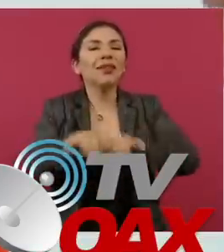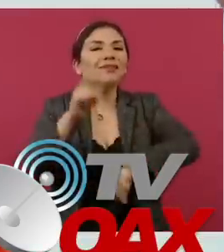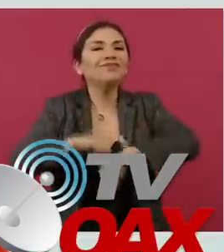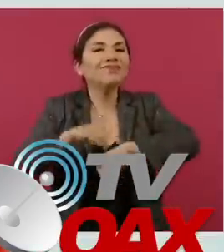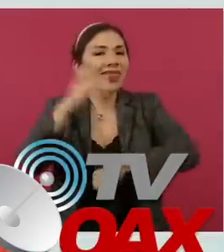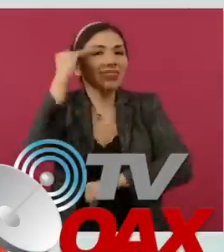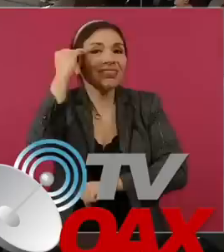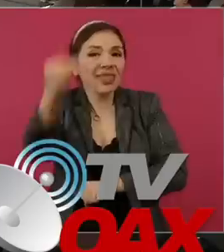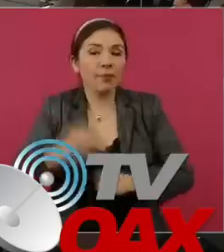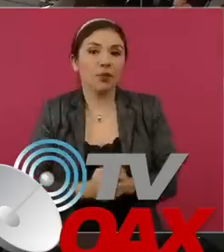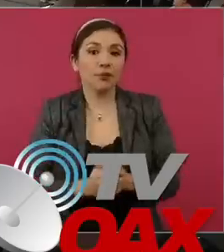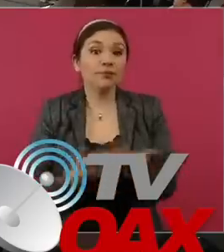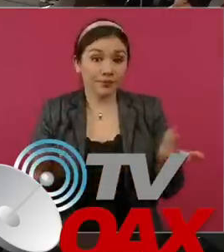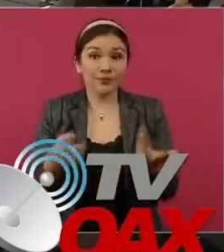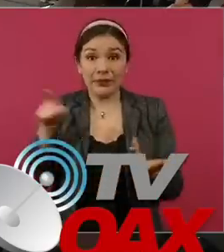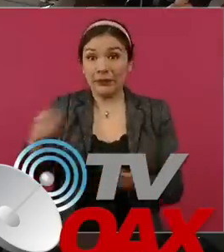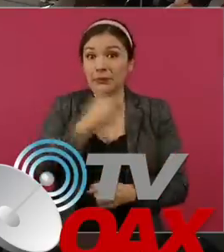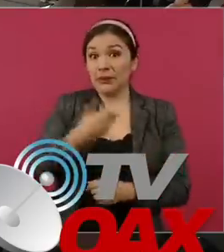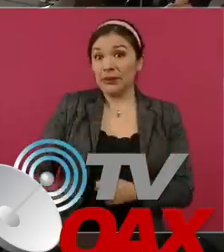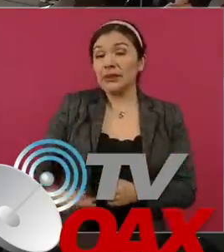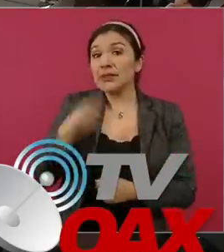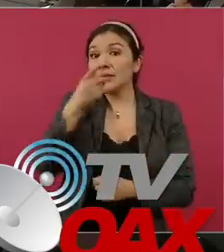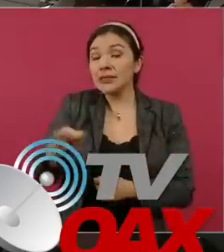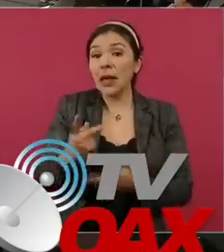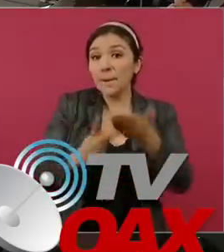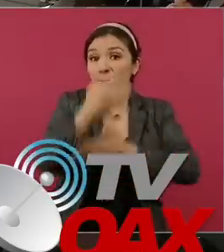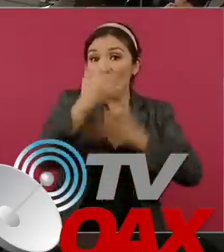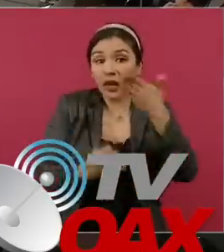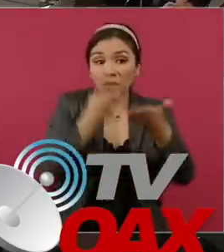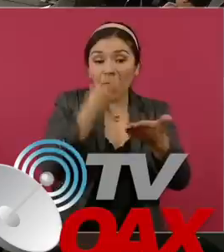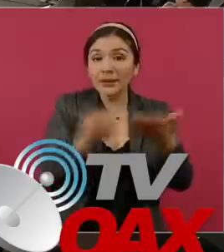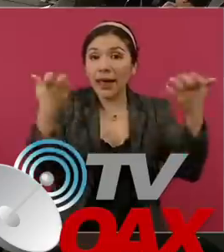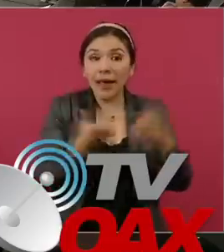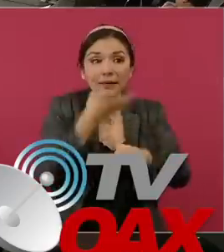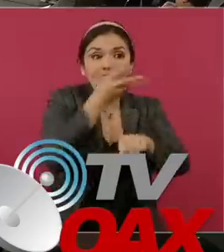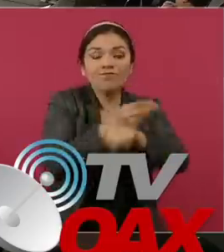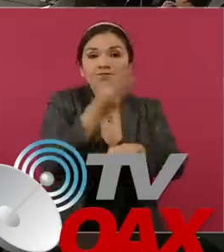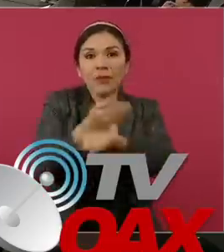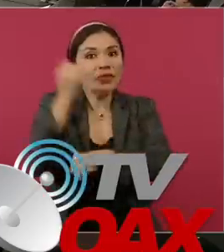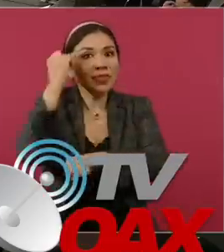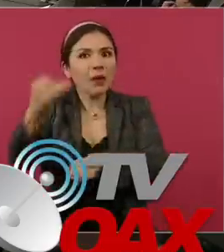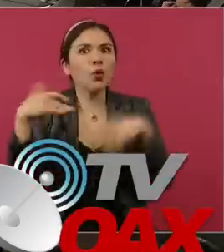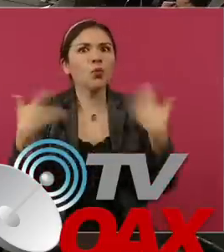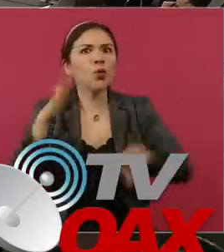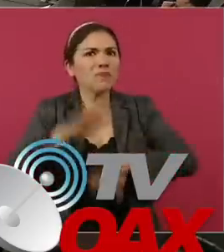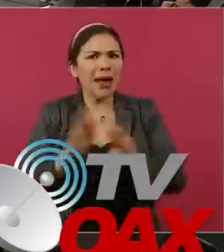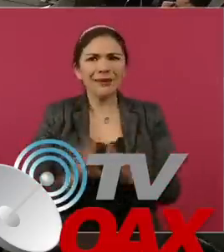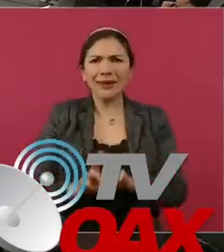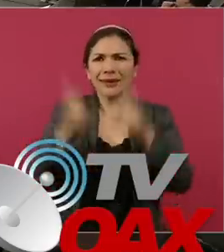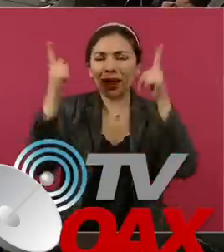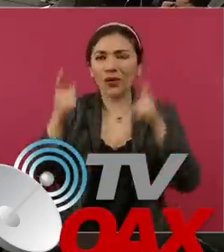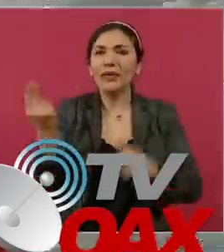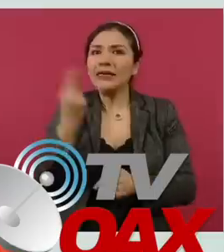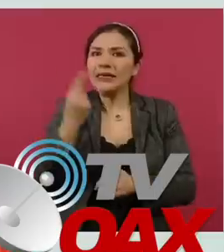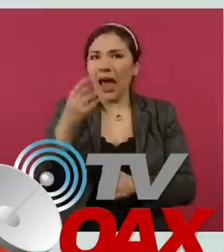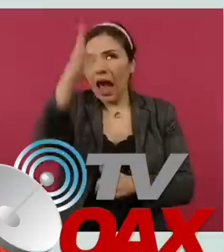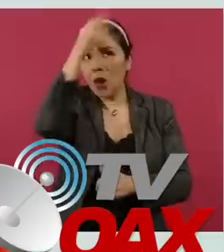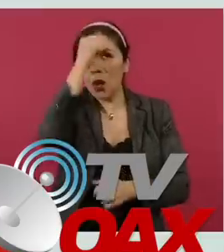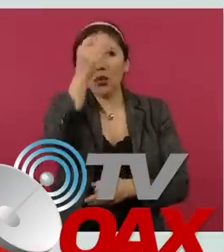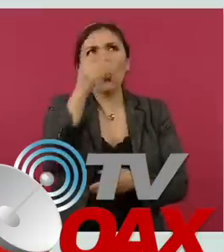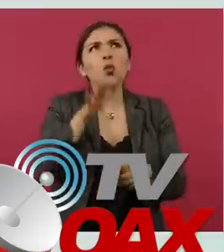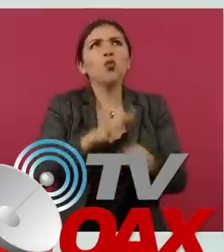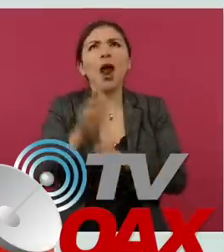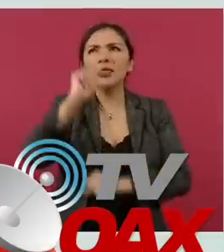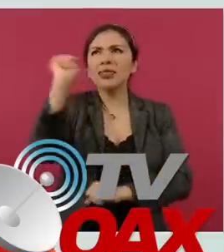tiempos. Como lo ha dicho aquí el señor presidente, este es un proyecto que se está implementando en tiempo récord y tenemos que buscar todas las tecnologías que